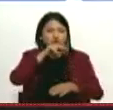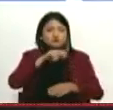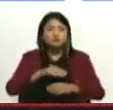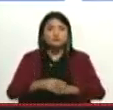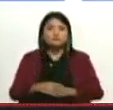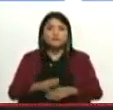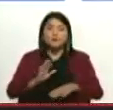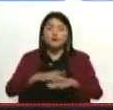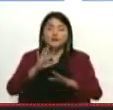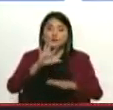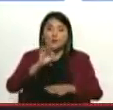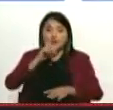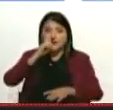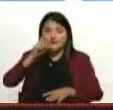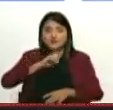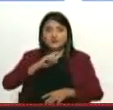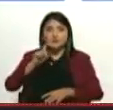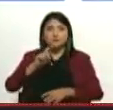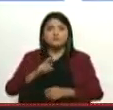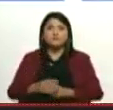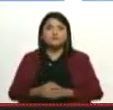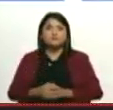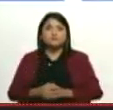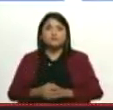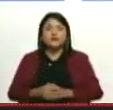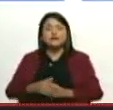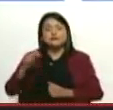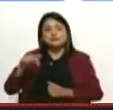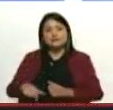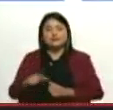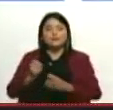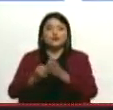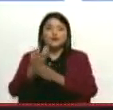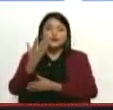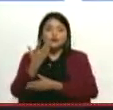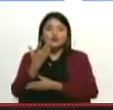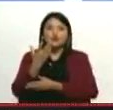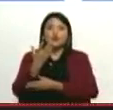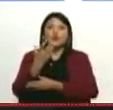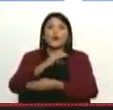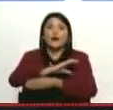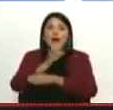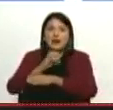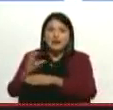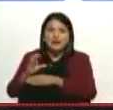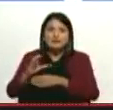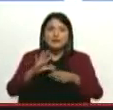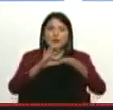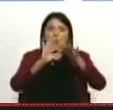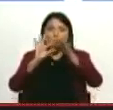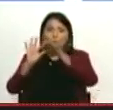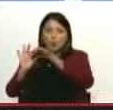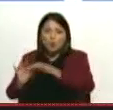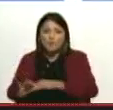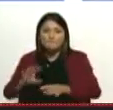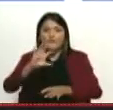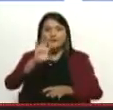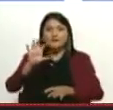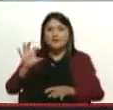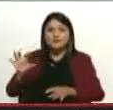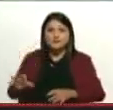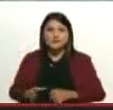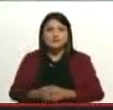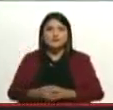el cincuenta aniversario del caricón querido ministro Néstor Villegas gracias por los